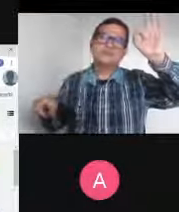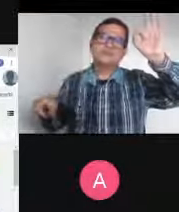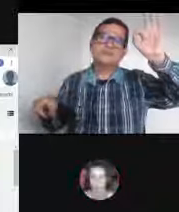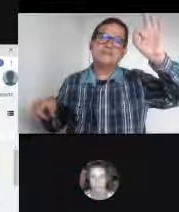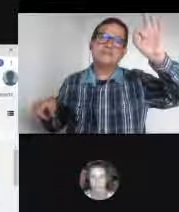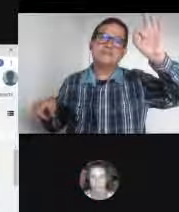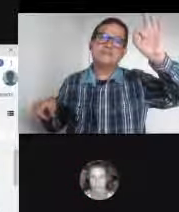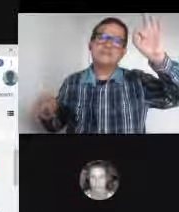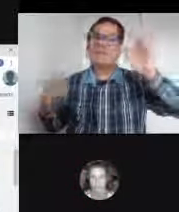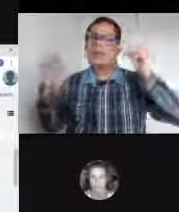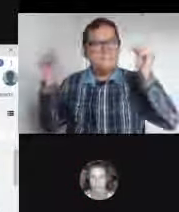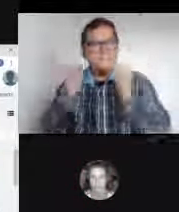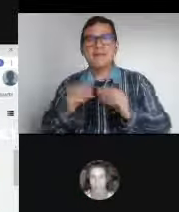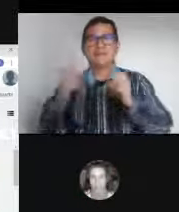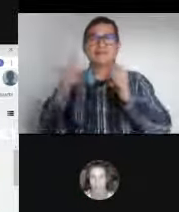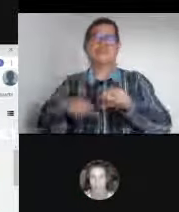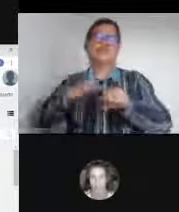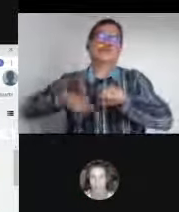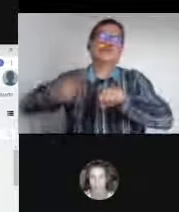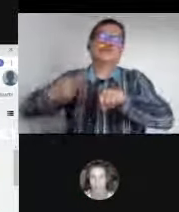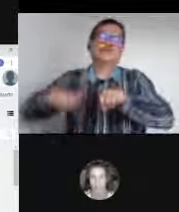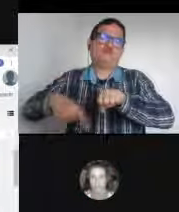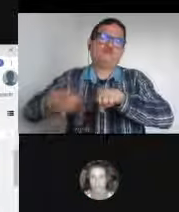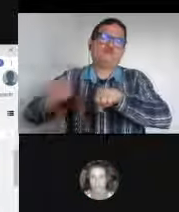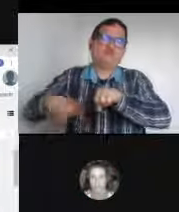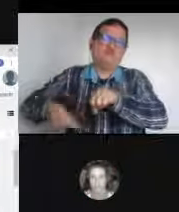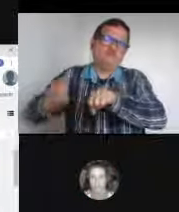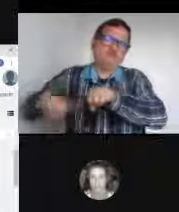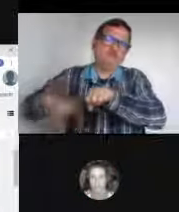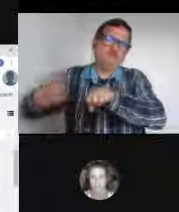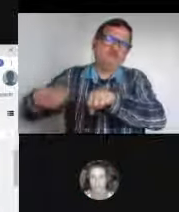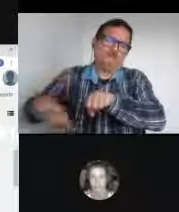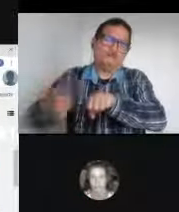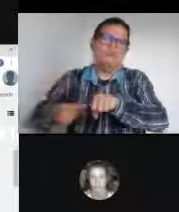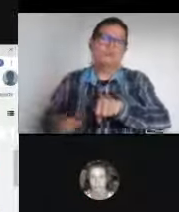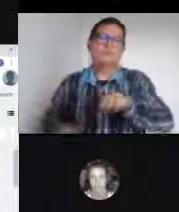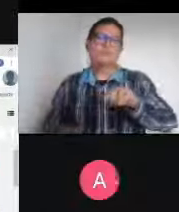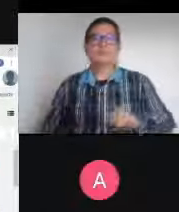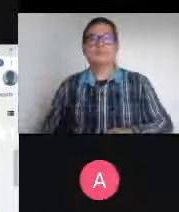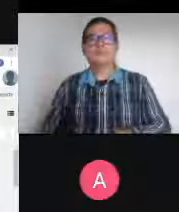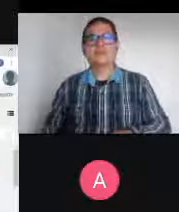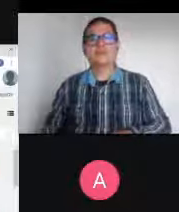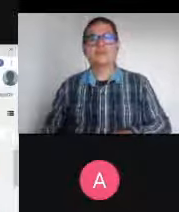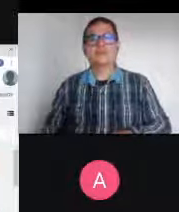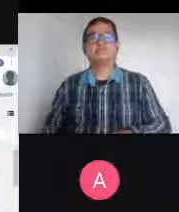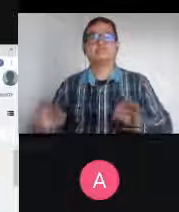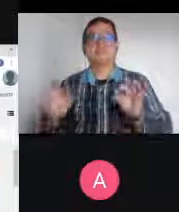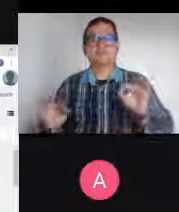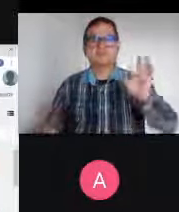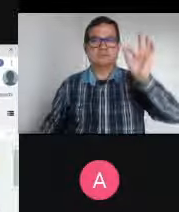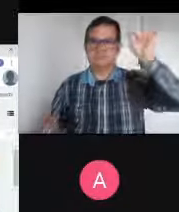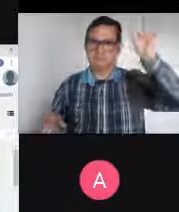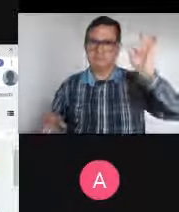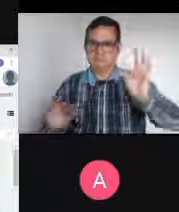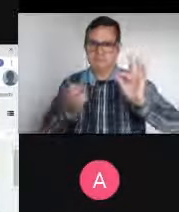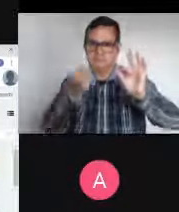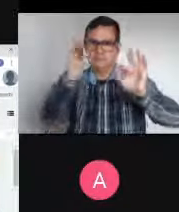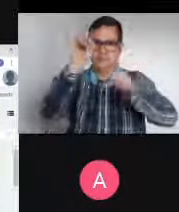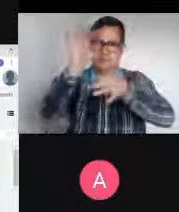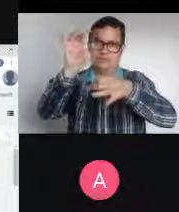Gira más rápido. Entonces ahí estoy modificando la luz. Esa luz